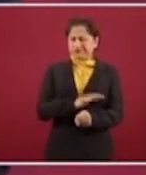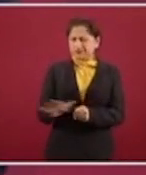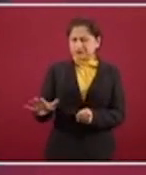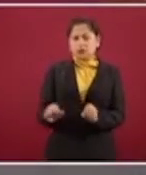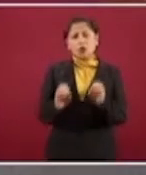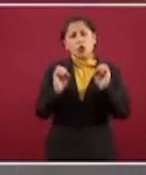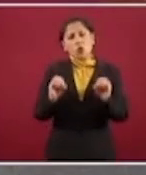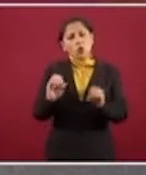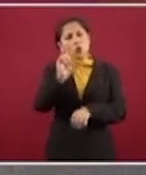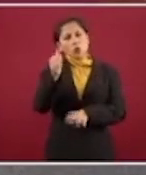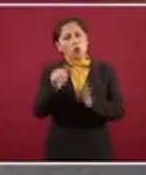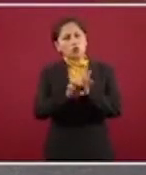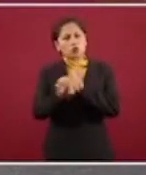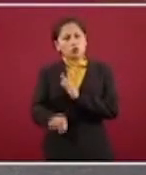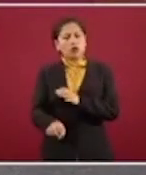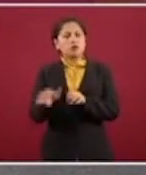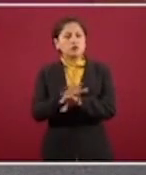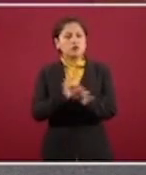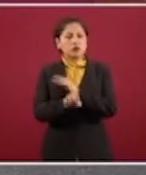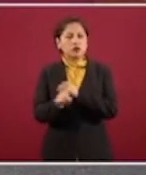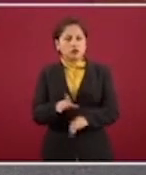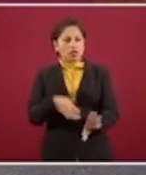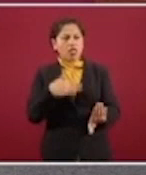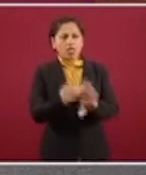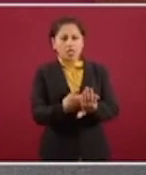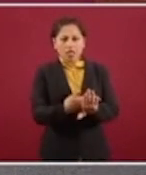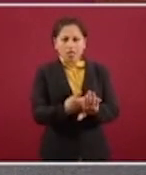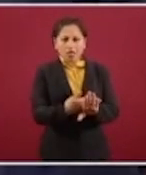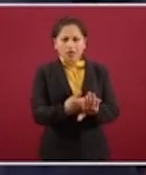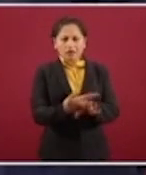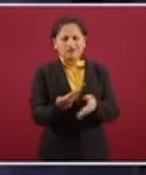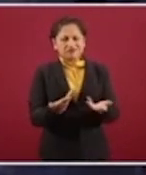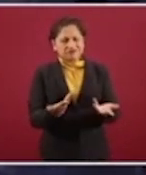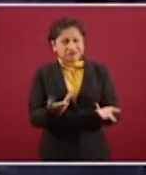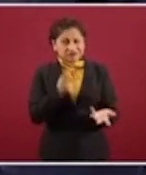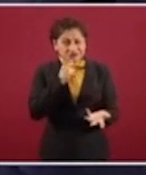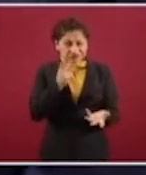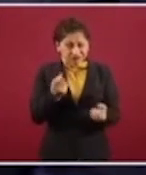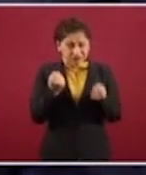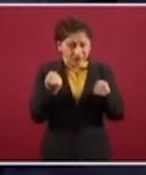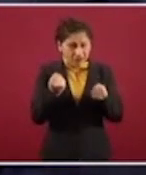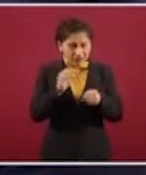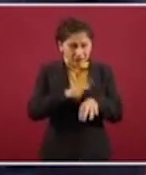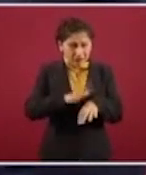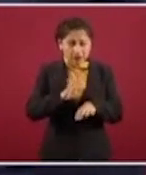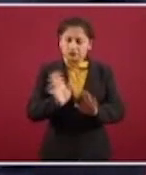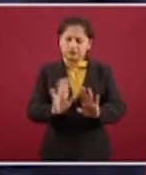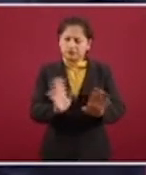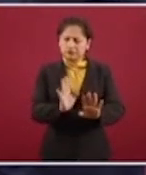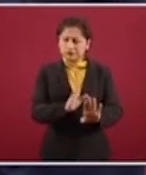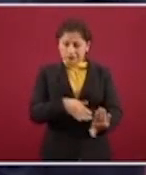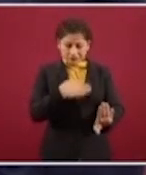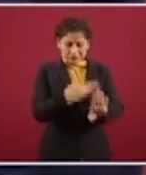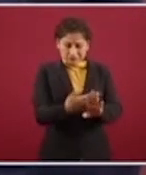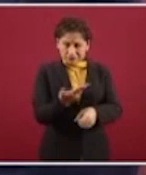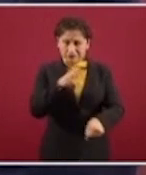hacerle daño que ni siquiera quiero usar la palabra a un hospital es o no